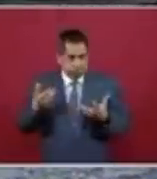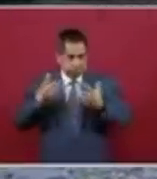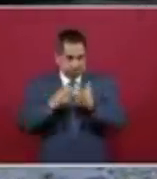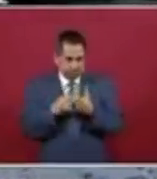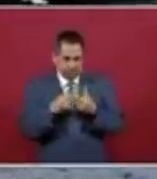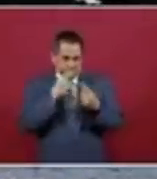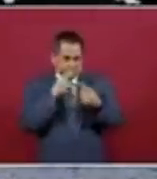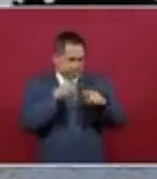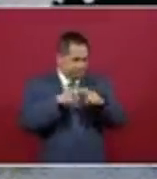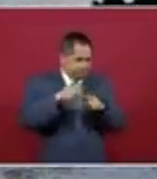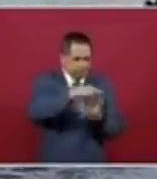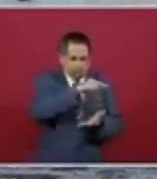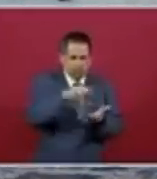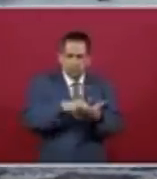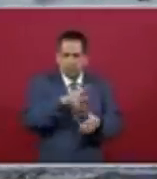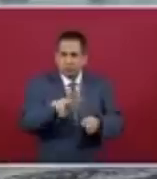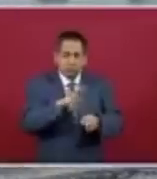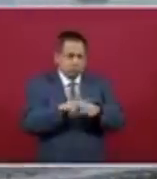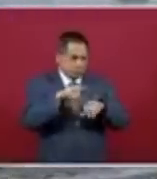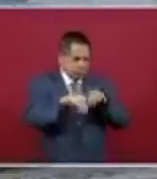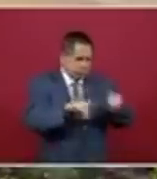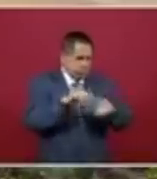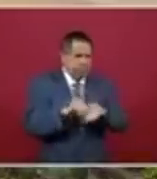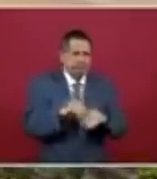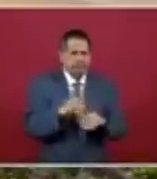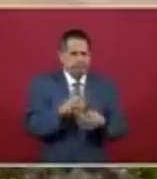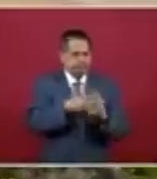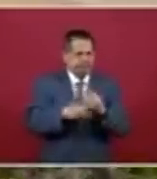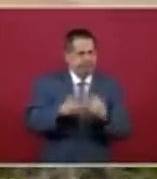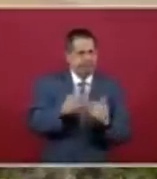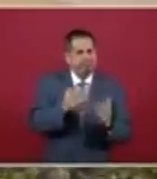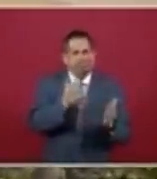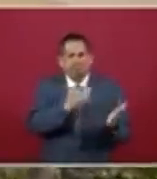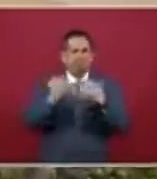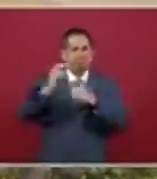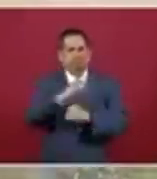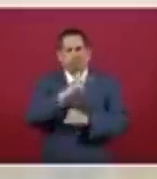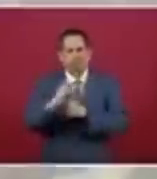recupera espacios naturales para el desarrollo sustentable del país.